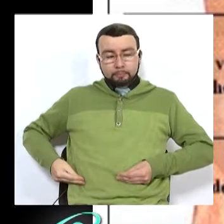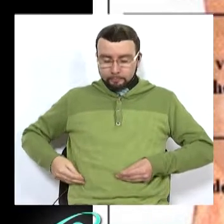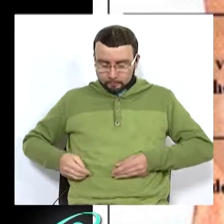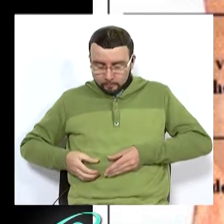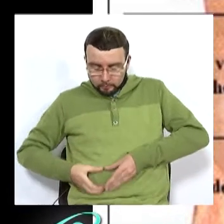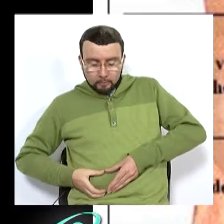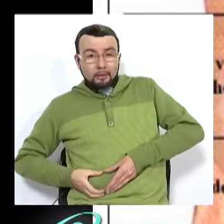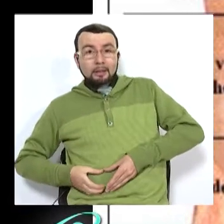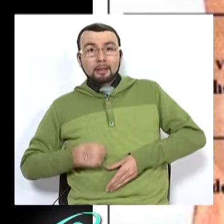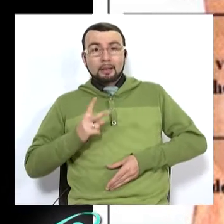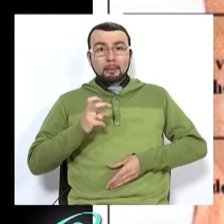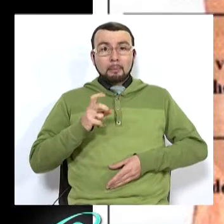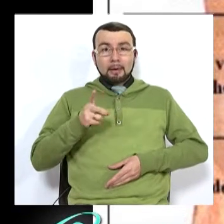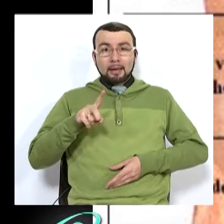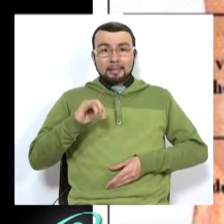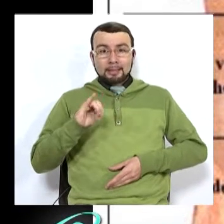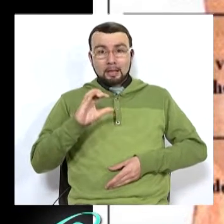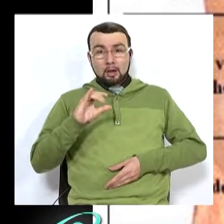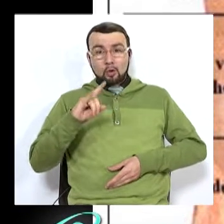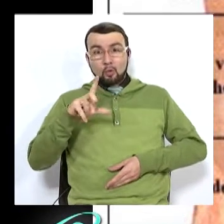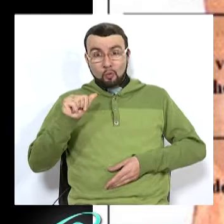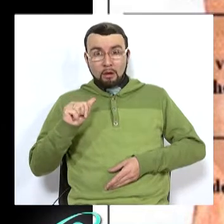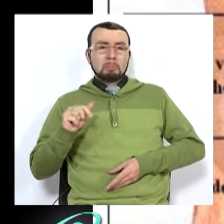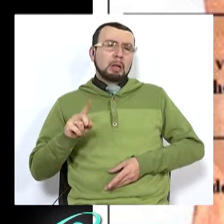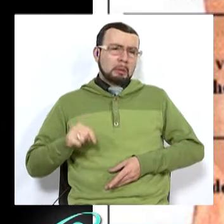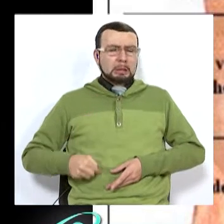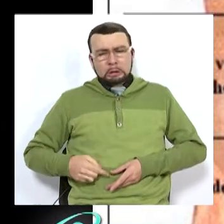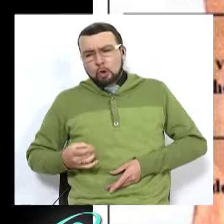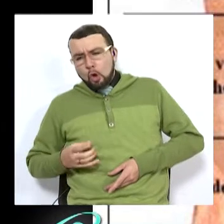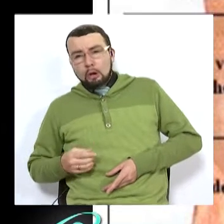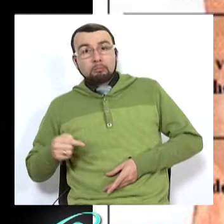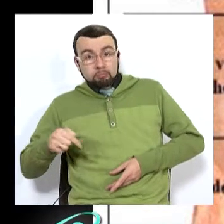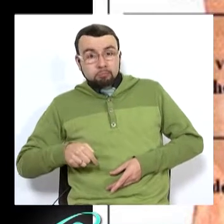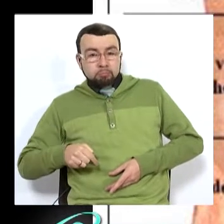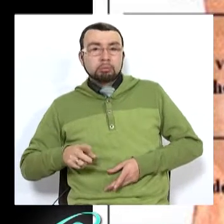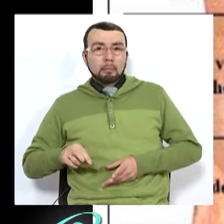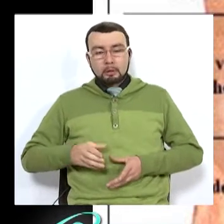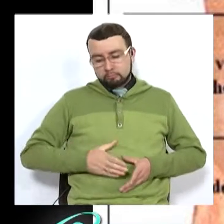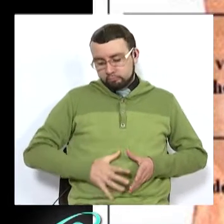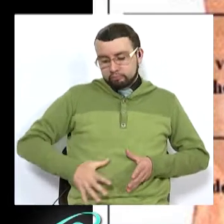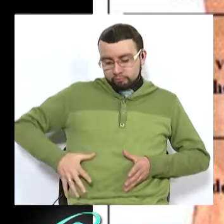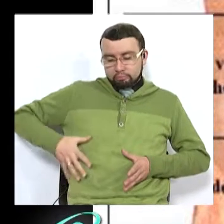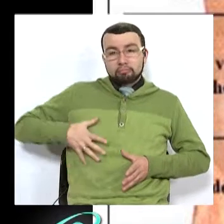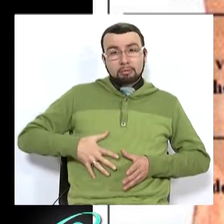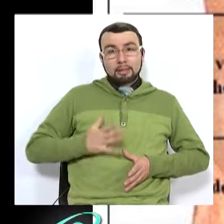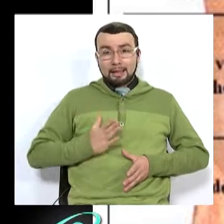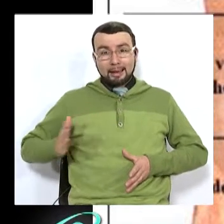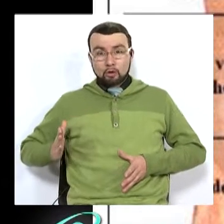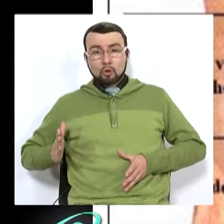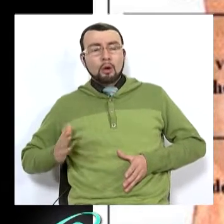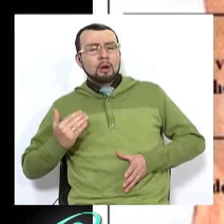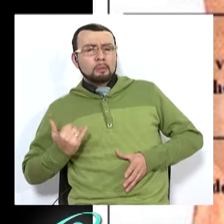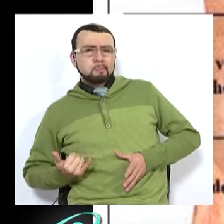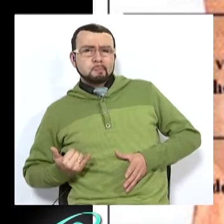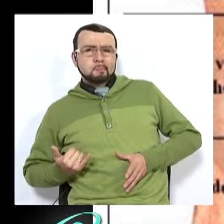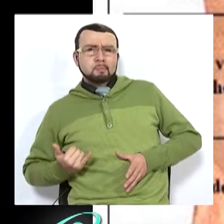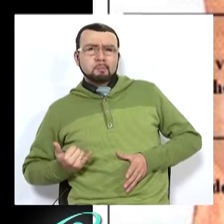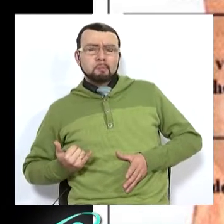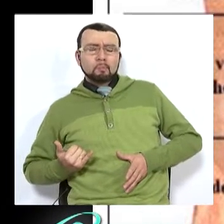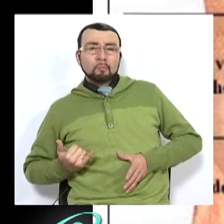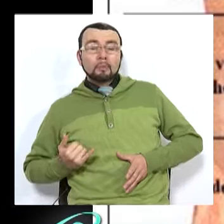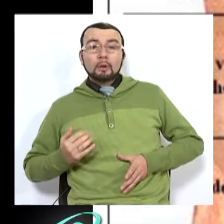vesícula, o sea que problemas de vesícula también afectan ese hipocondrio derecho. Encontramos el